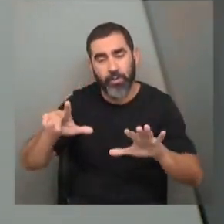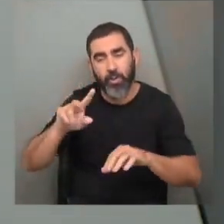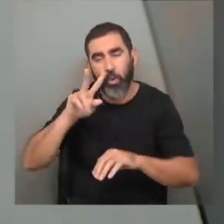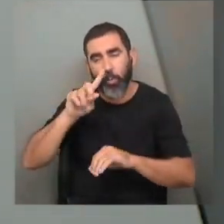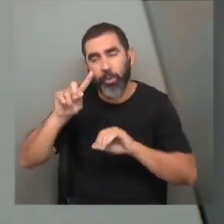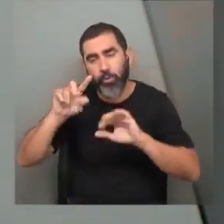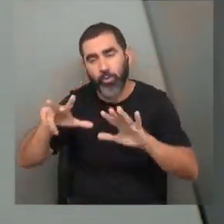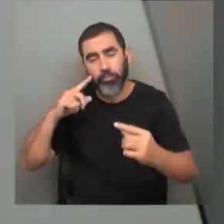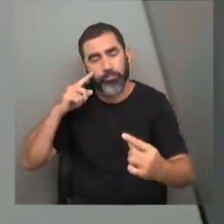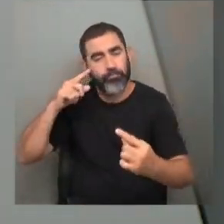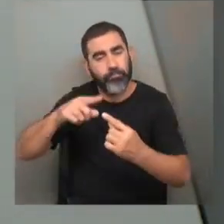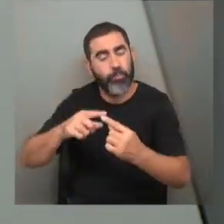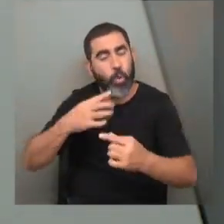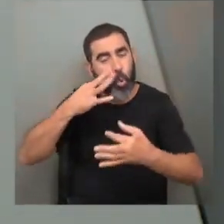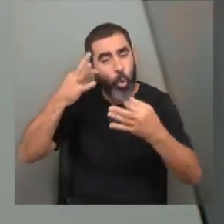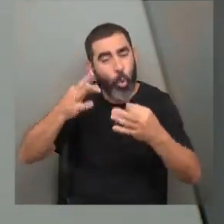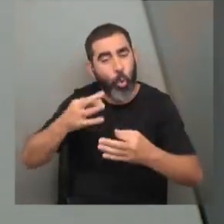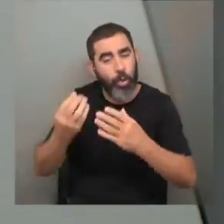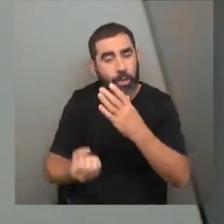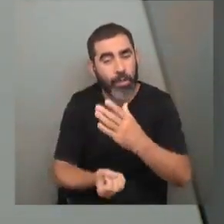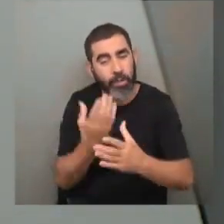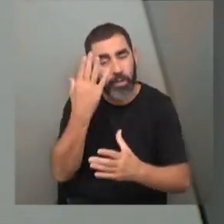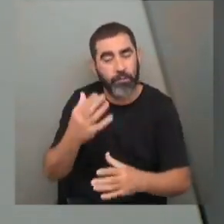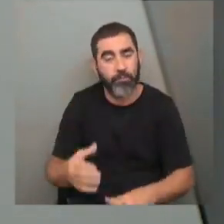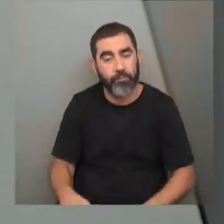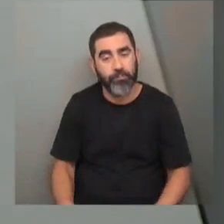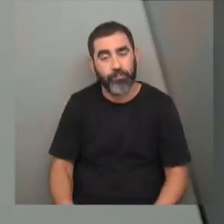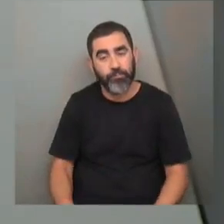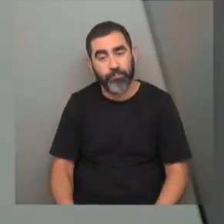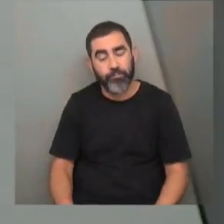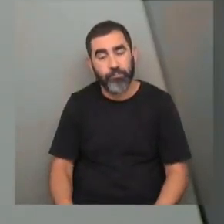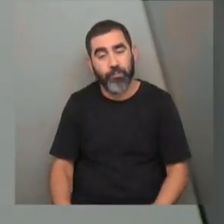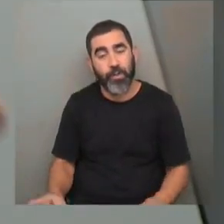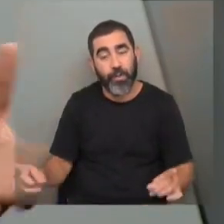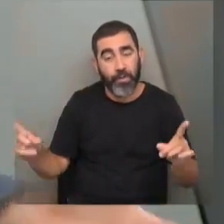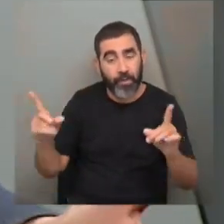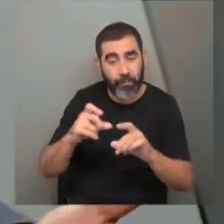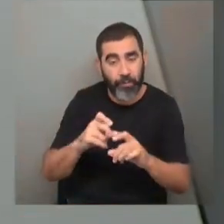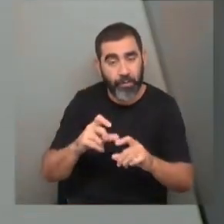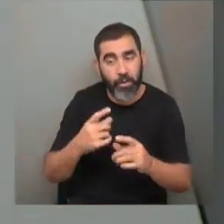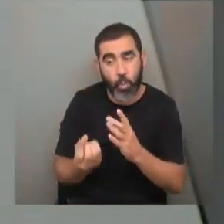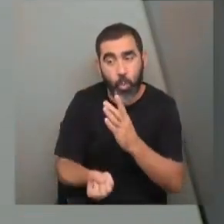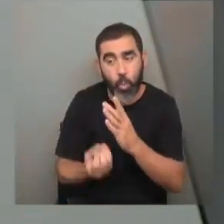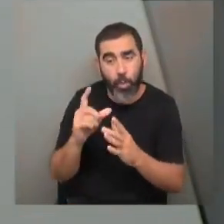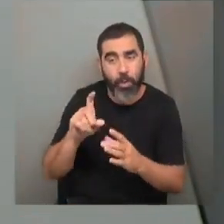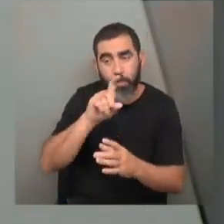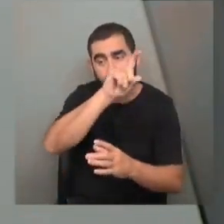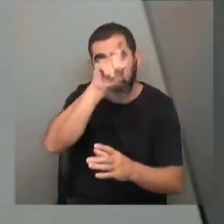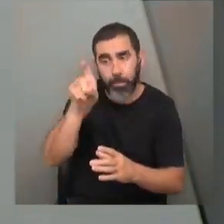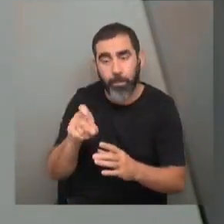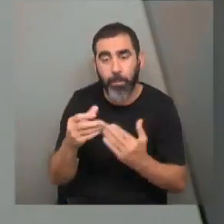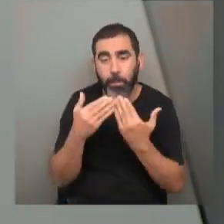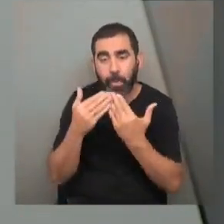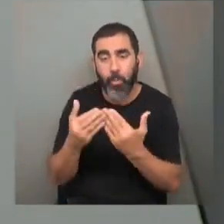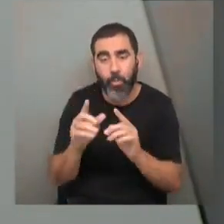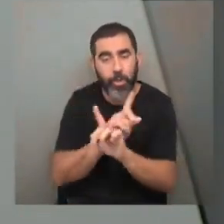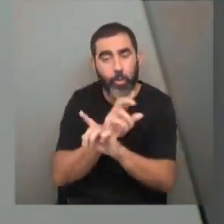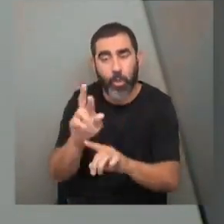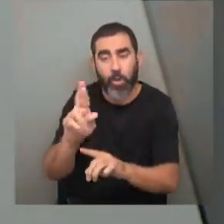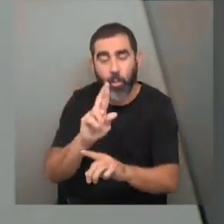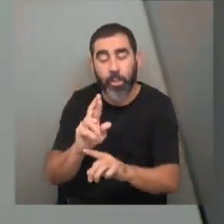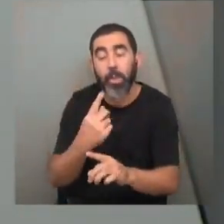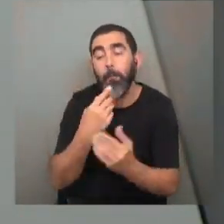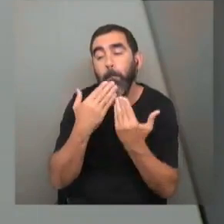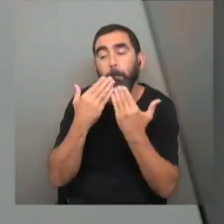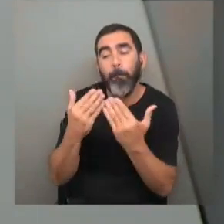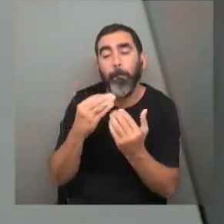quisimos apuntar a algo original y nuevo. Y bueno, lo difícil fue encontrar la pregunta nueva. ¿Cuál era la pregunta nueva? No cuál era la respuesta, sino la pregunta